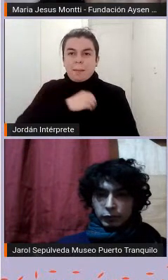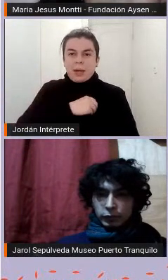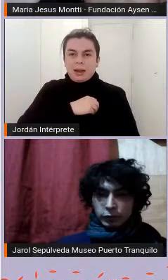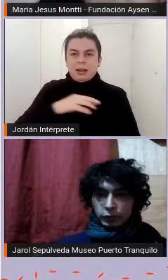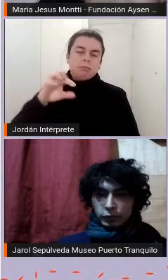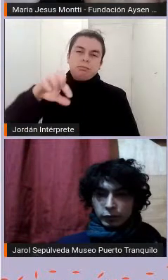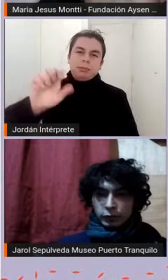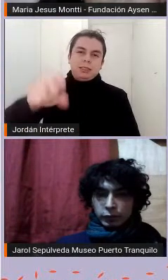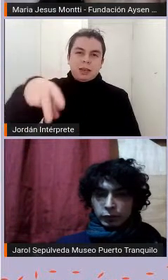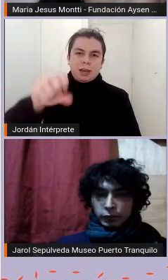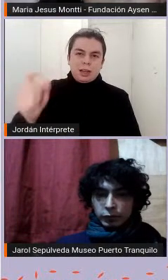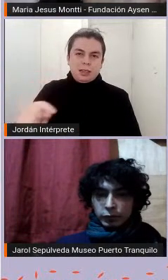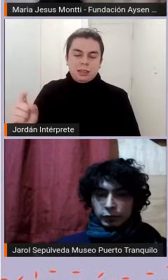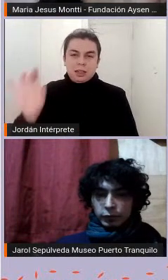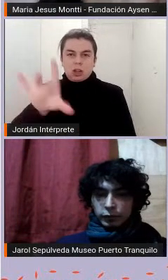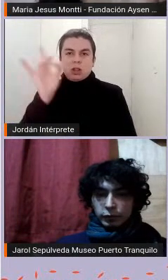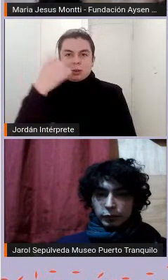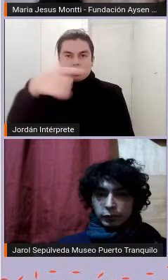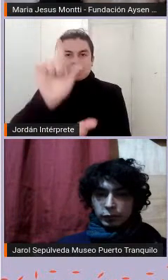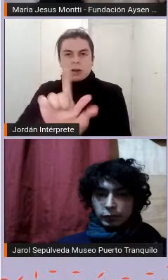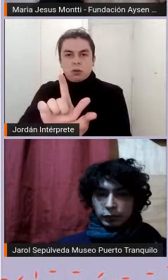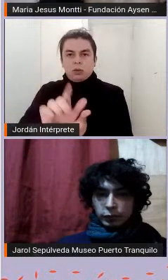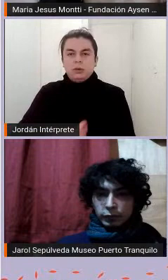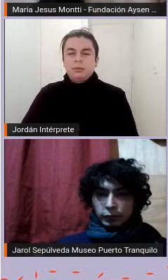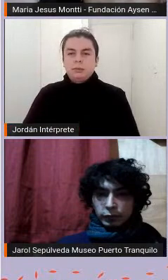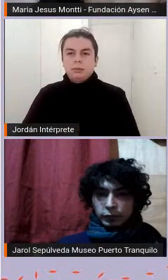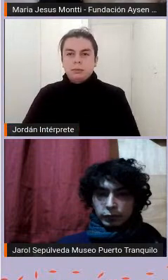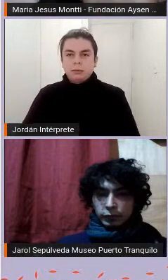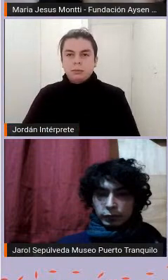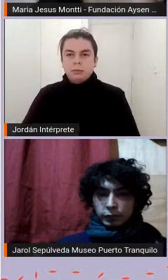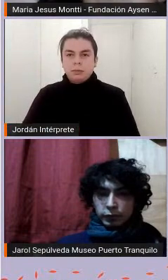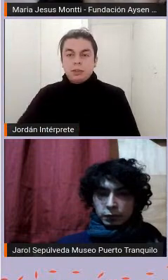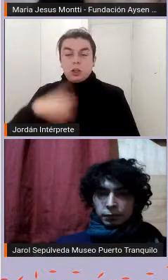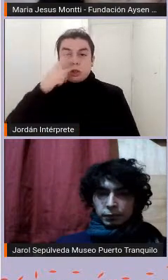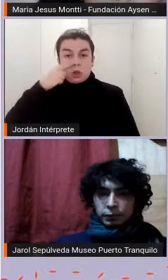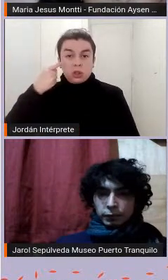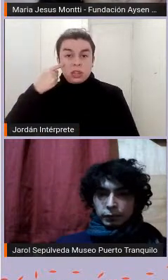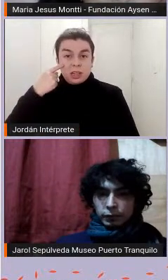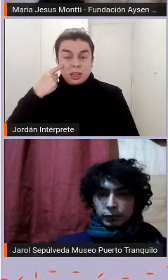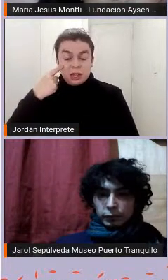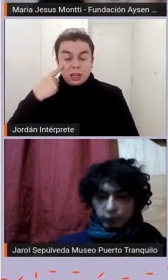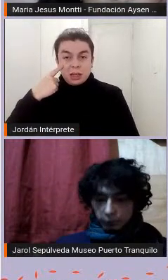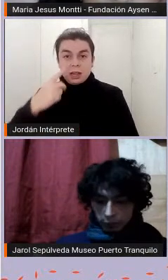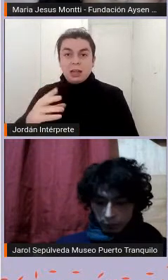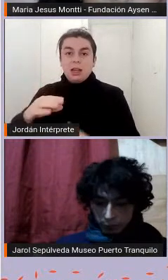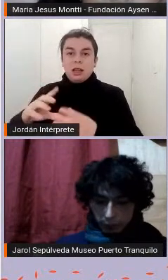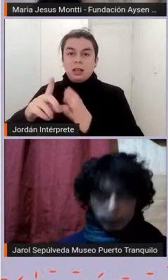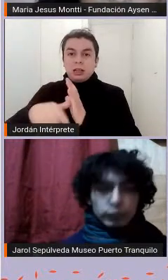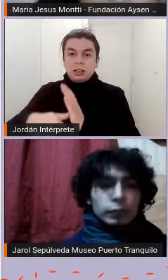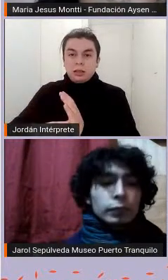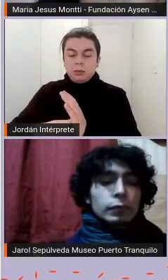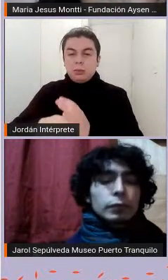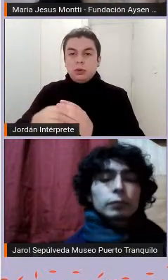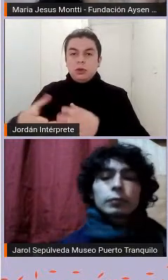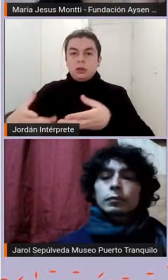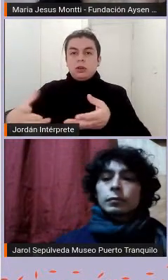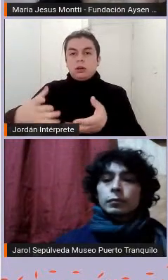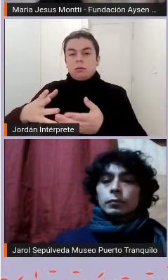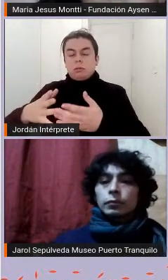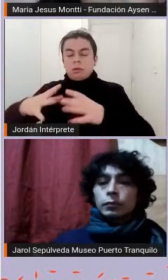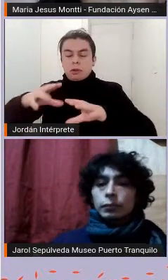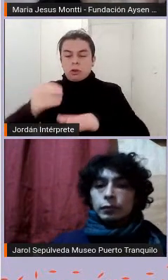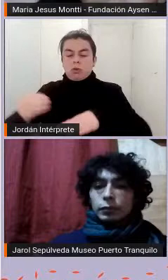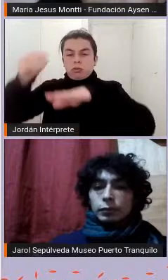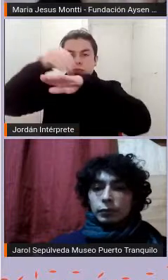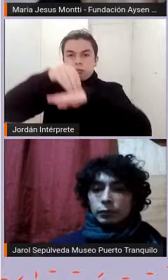lugar donde en 2 días el esqueleto de ballena se sube a la embarcación de Copa Sur Austral, se devuelve